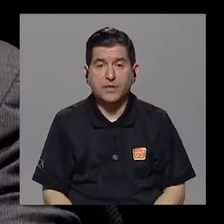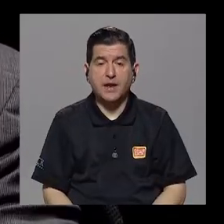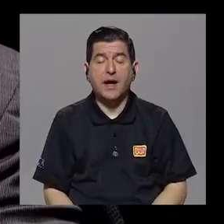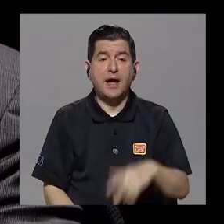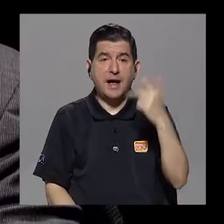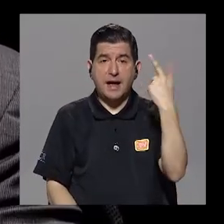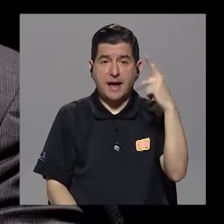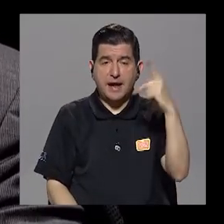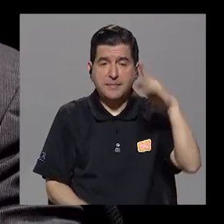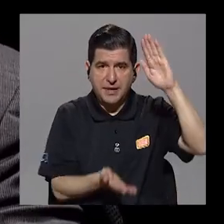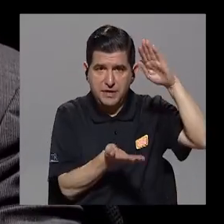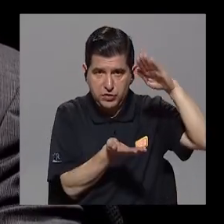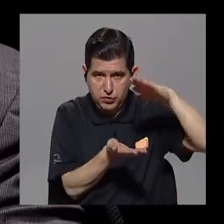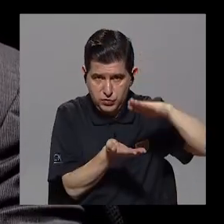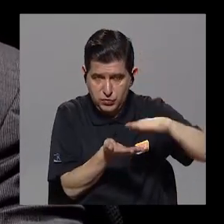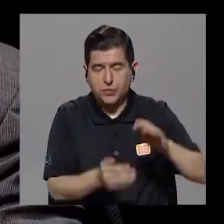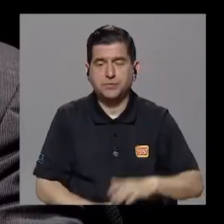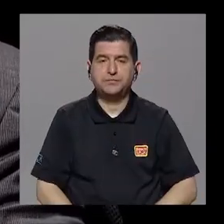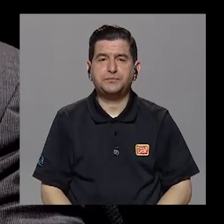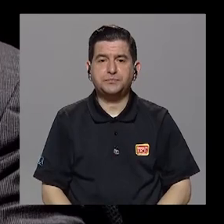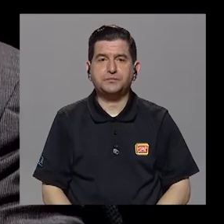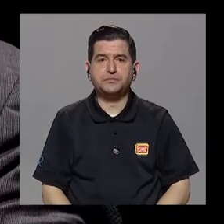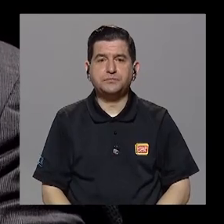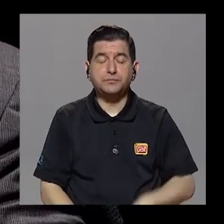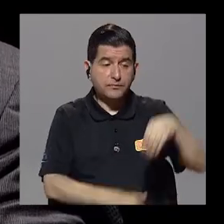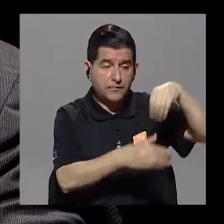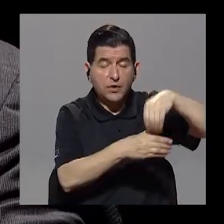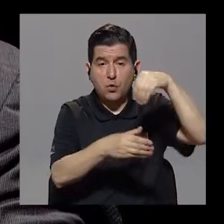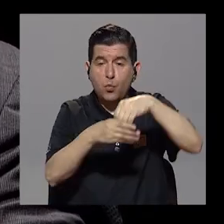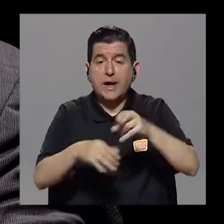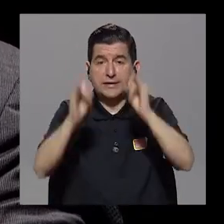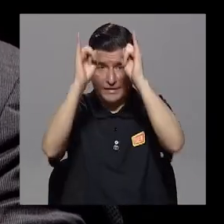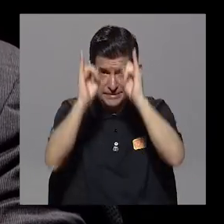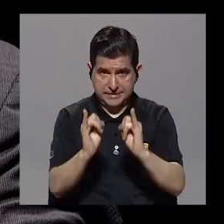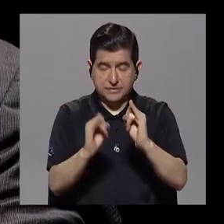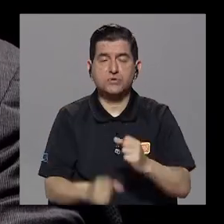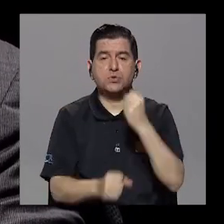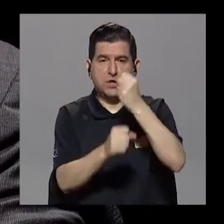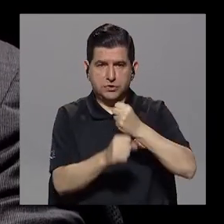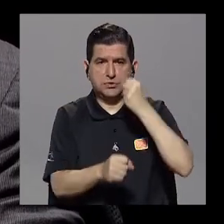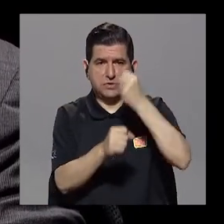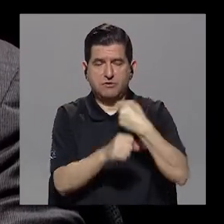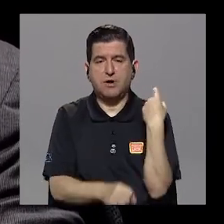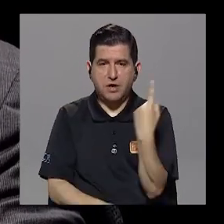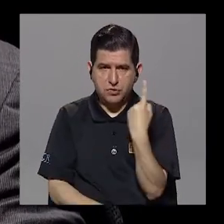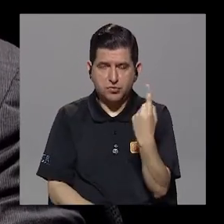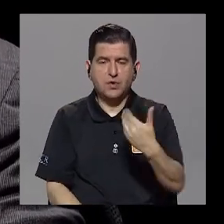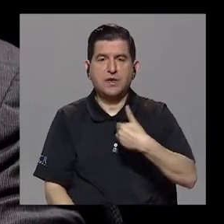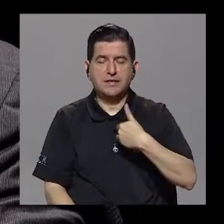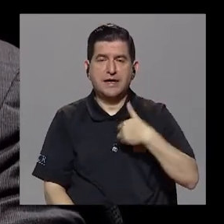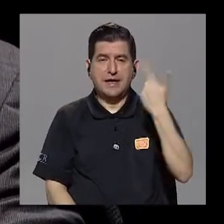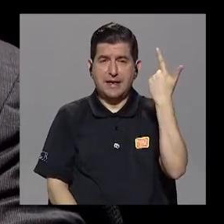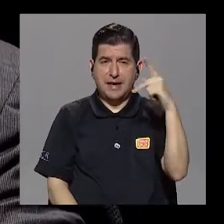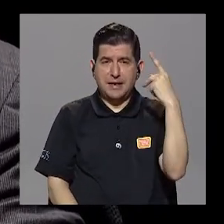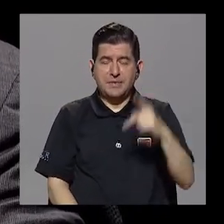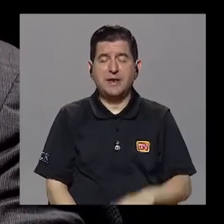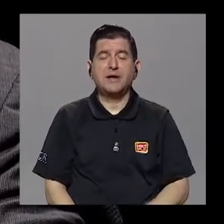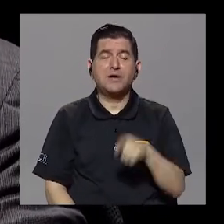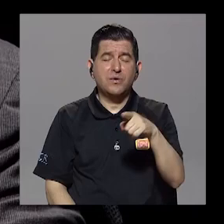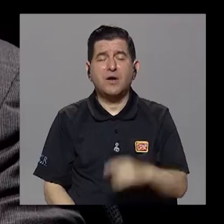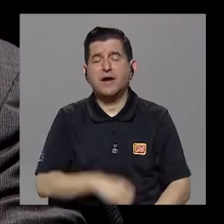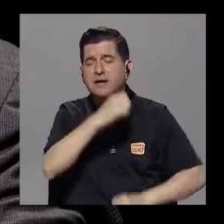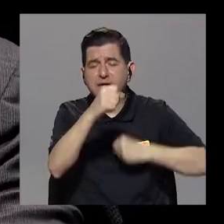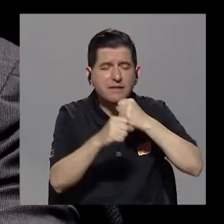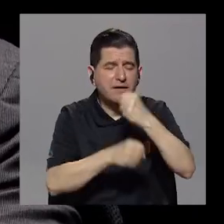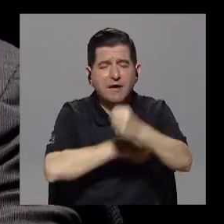el riesgo se disminuye. Las cuentas individuales, cuando se trabajan solas, tienen un riesgo de